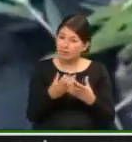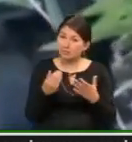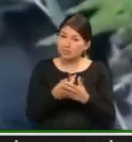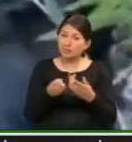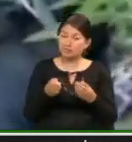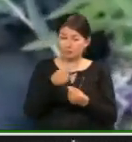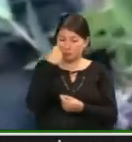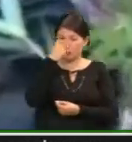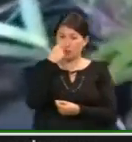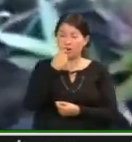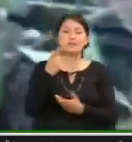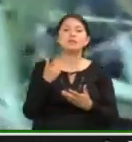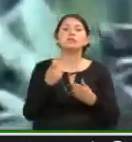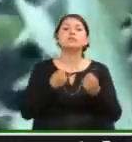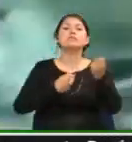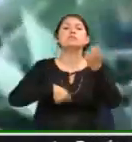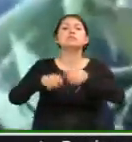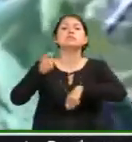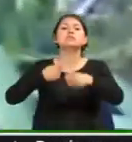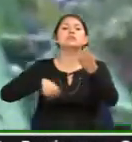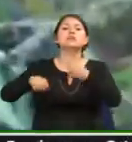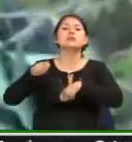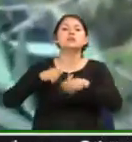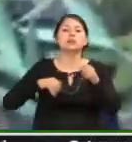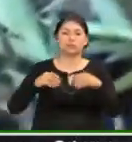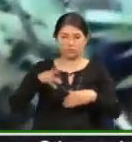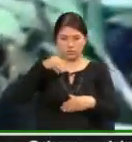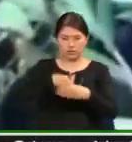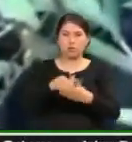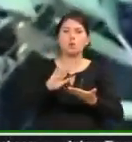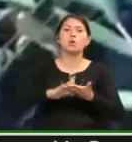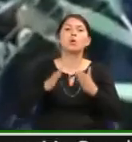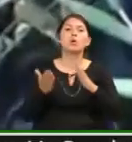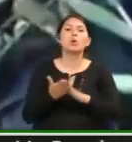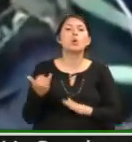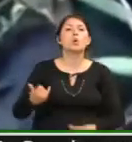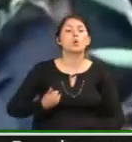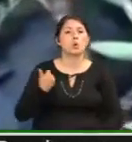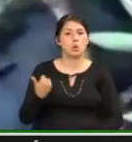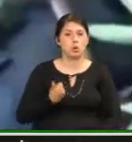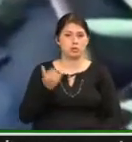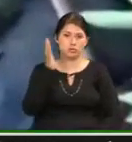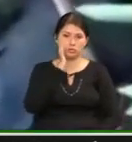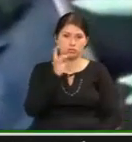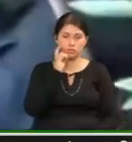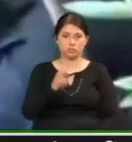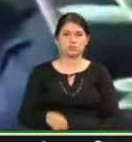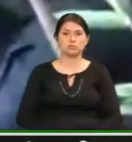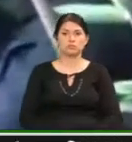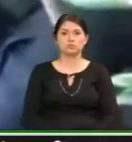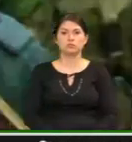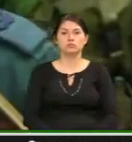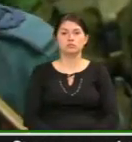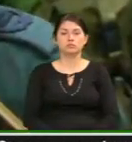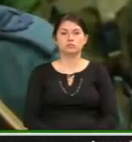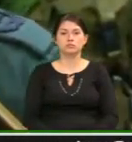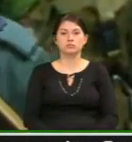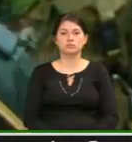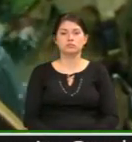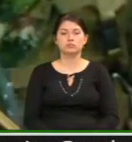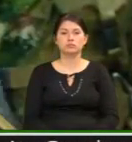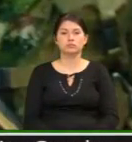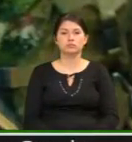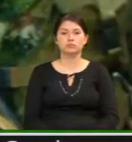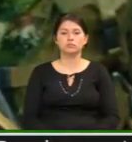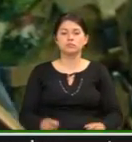ese alucinógeno sería distribuido o comercializado dentro de la comunidad juvenil en norte de Santander. Eso estaba para